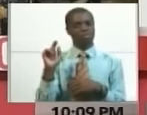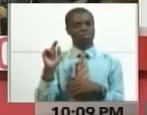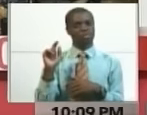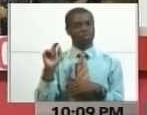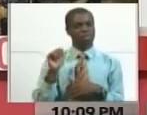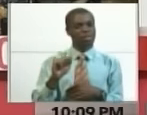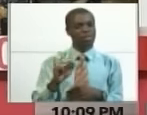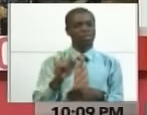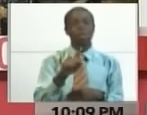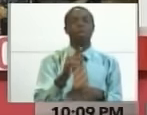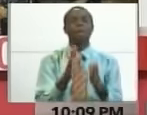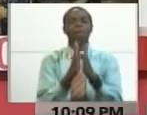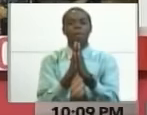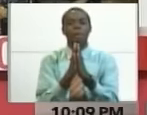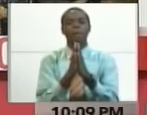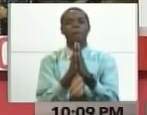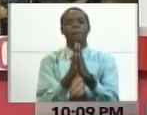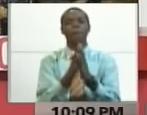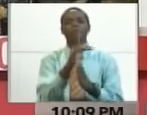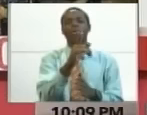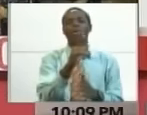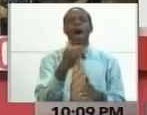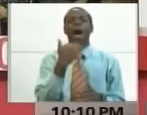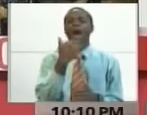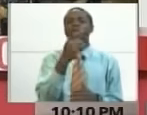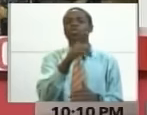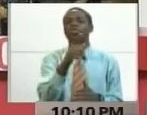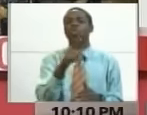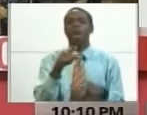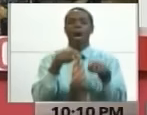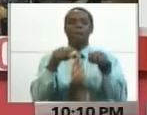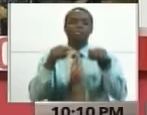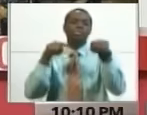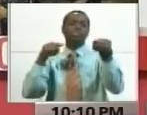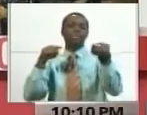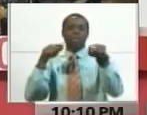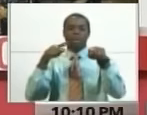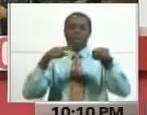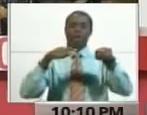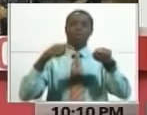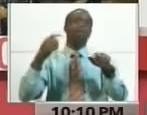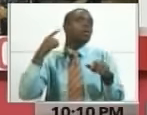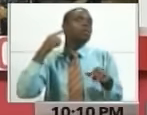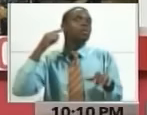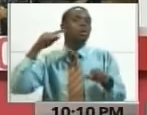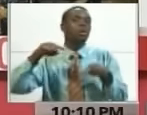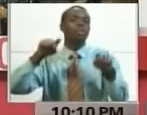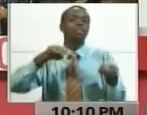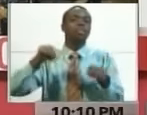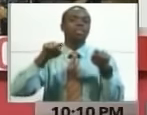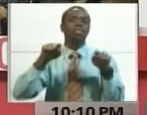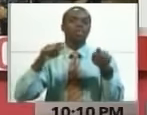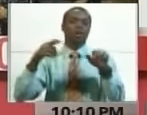Solo les pido que tenemos, ¿cómo se llama eso? Un retraso. ¿Cómo se dice? Un delay.